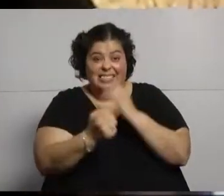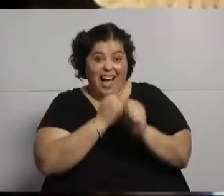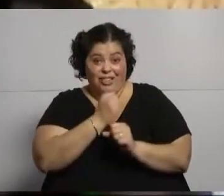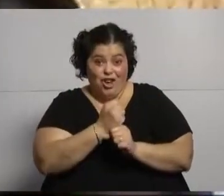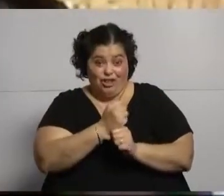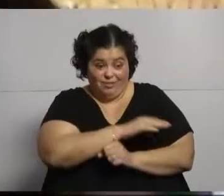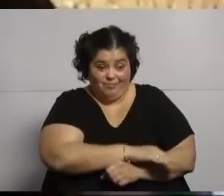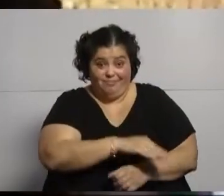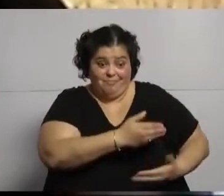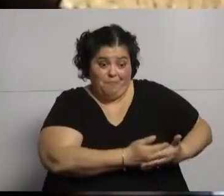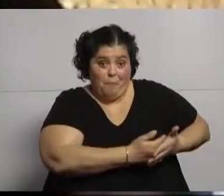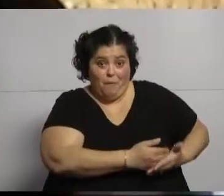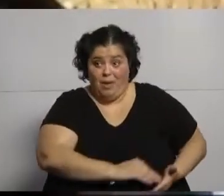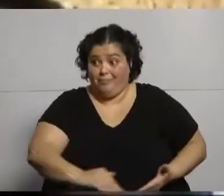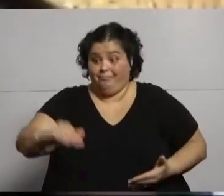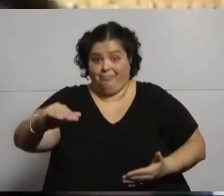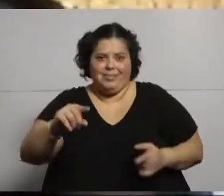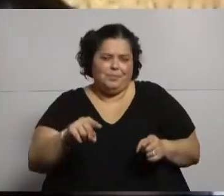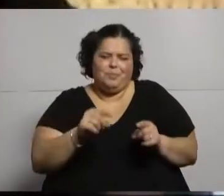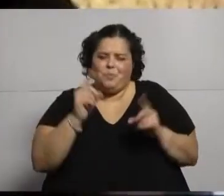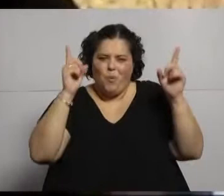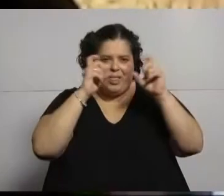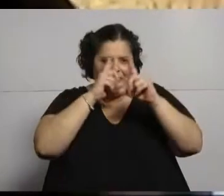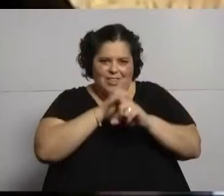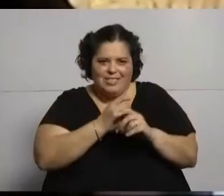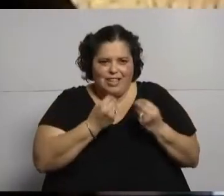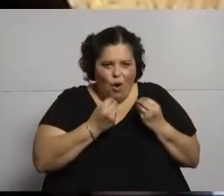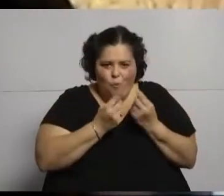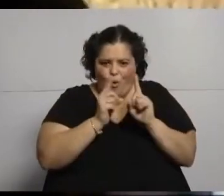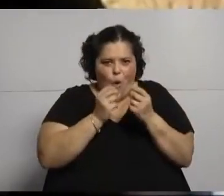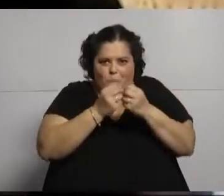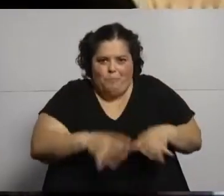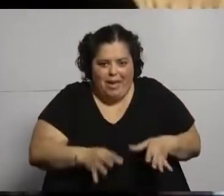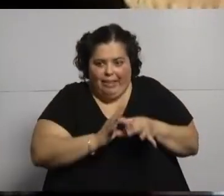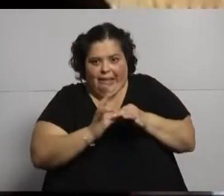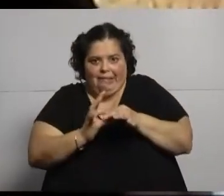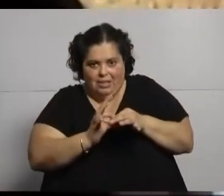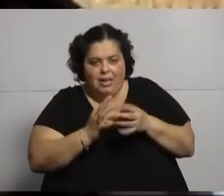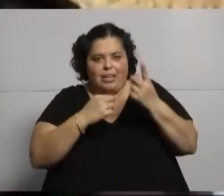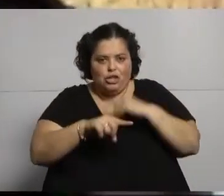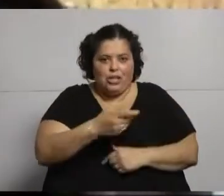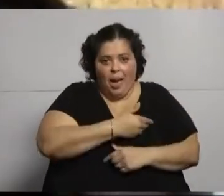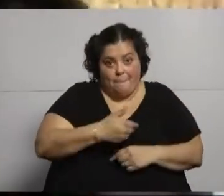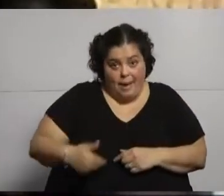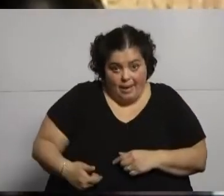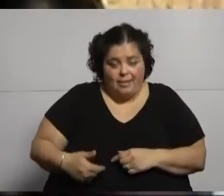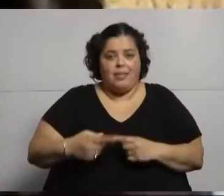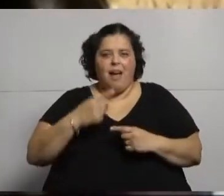cómo reconectar con esas infancias. Entonces las maestras buscaron dentro de sus